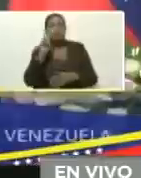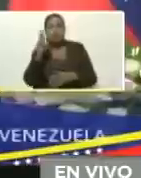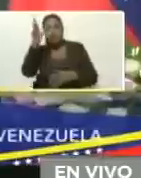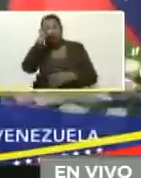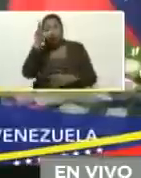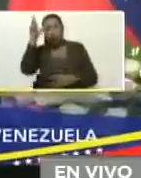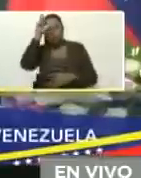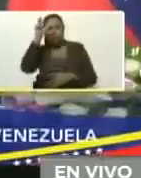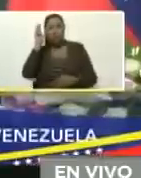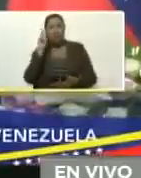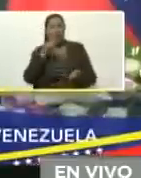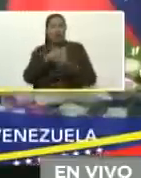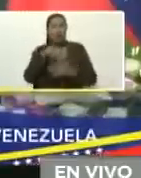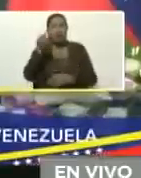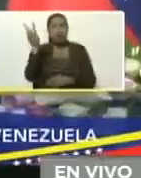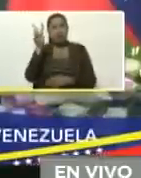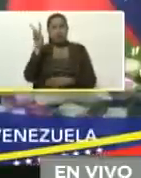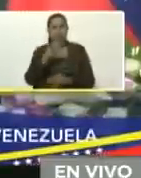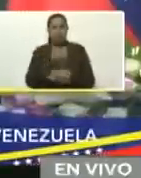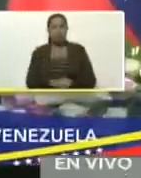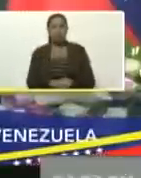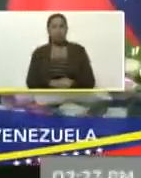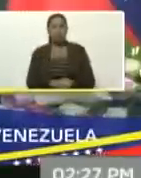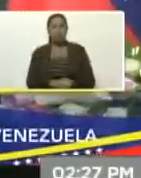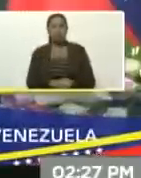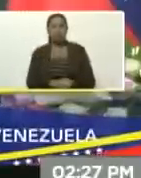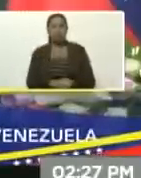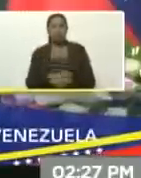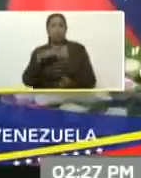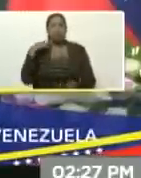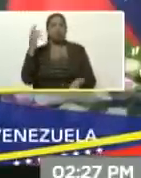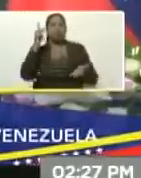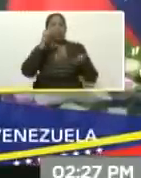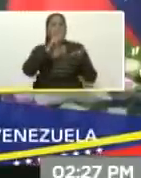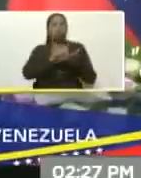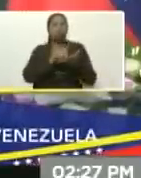Turquía en Venezuela, para que lleguen